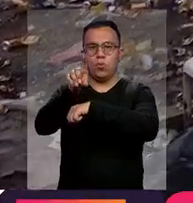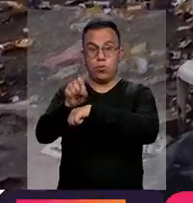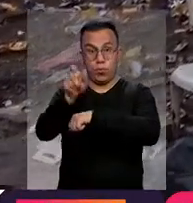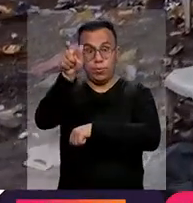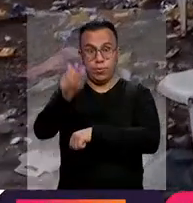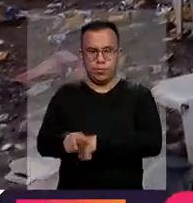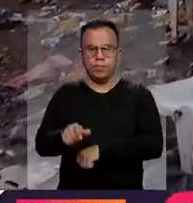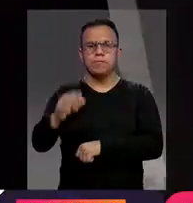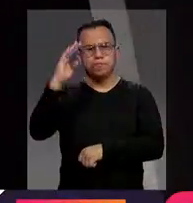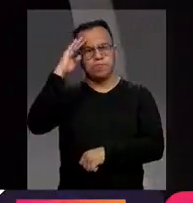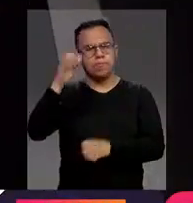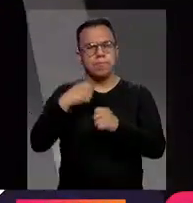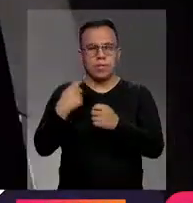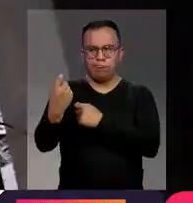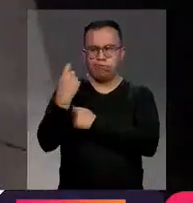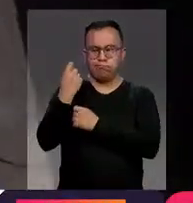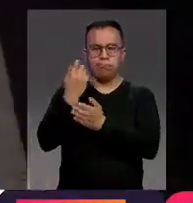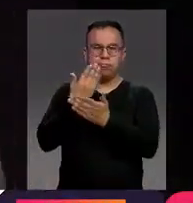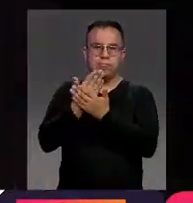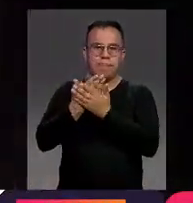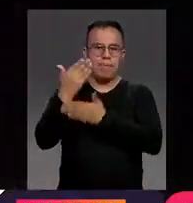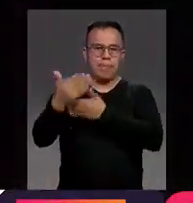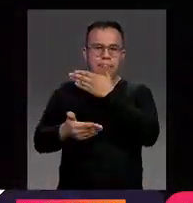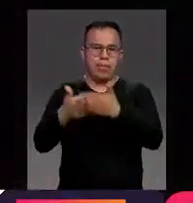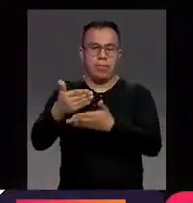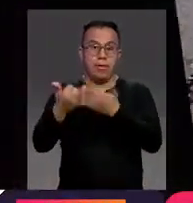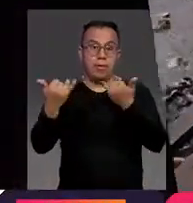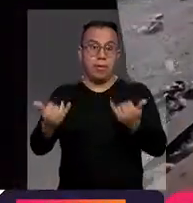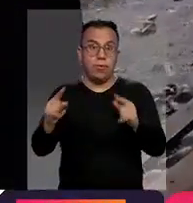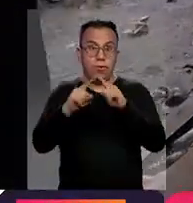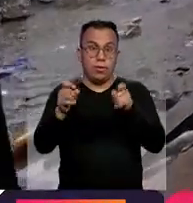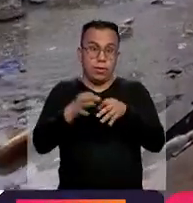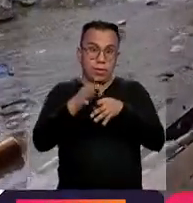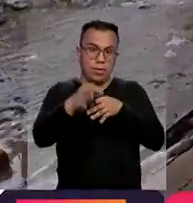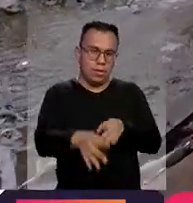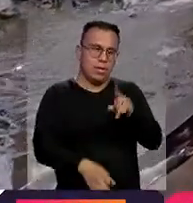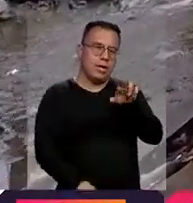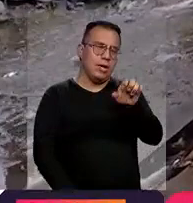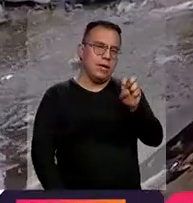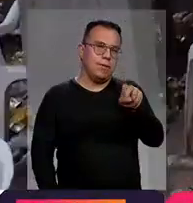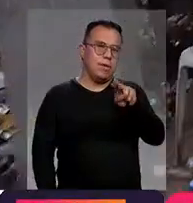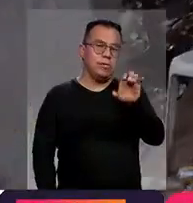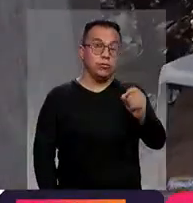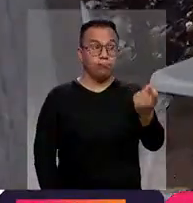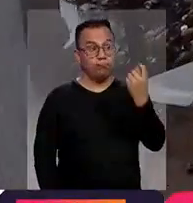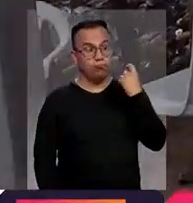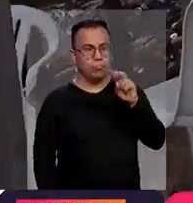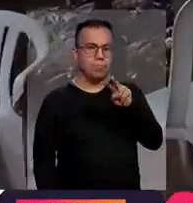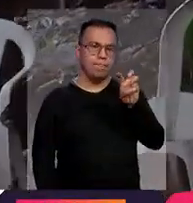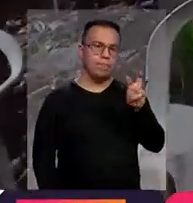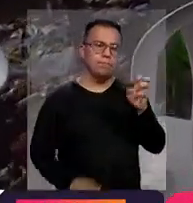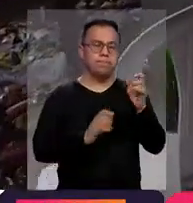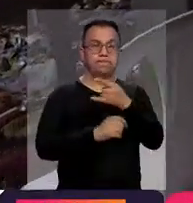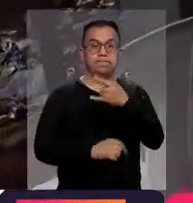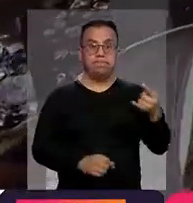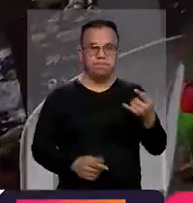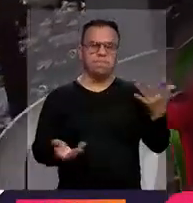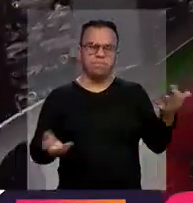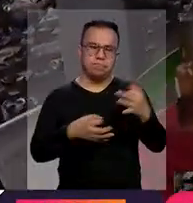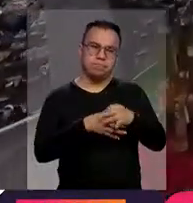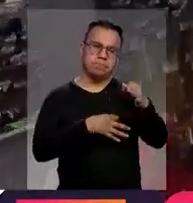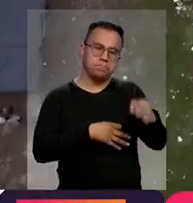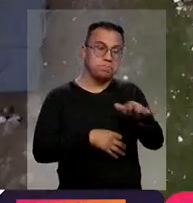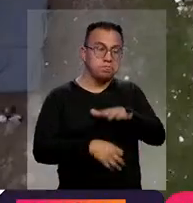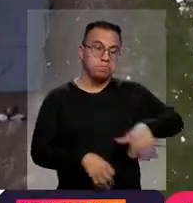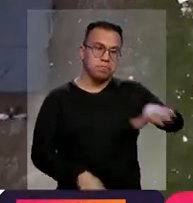del ejército, ratificó en las últimas horas que la operación militar adelantada en la vereda Alto Remanso, el pasado 28 de marzo en el departamento del